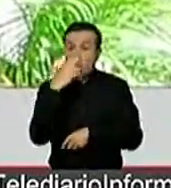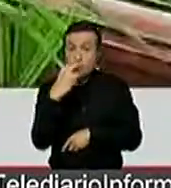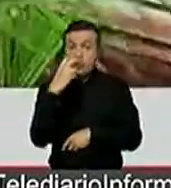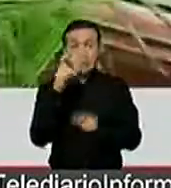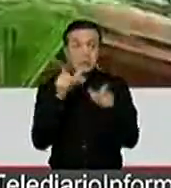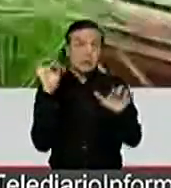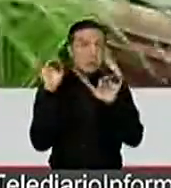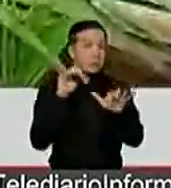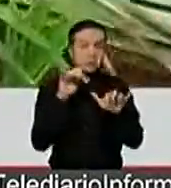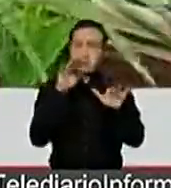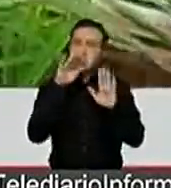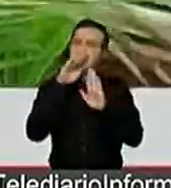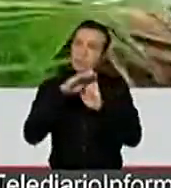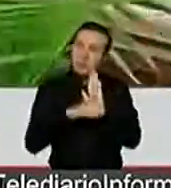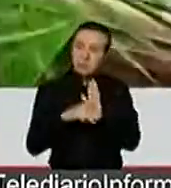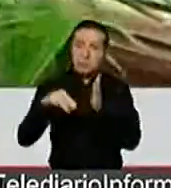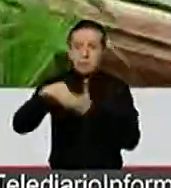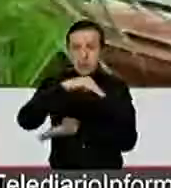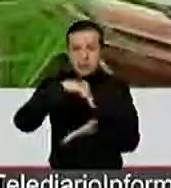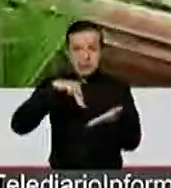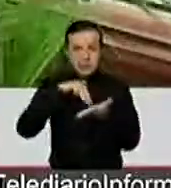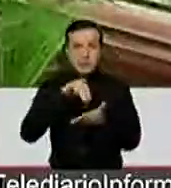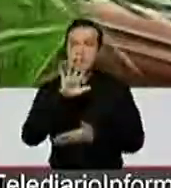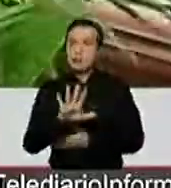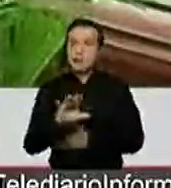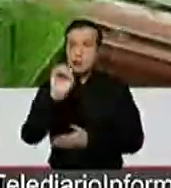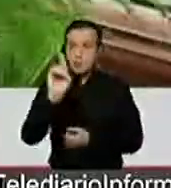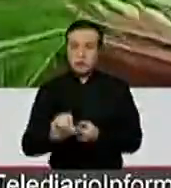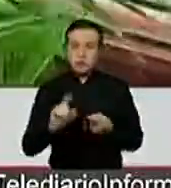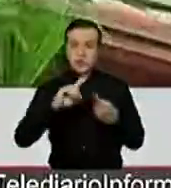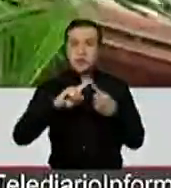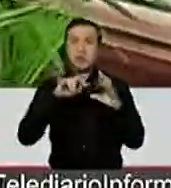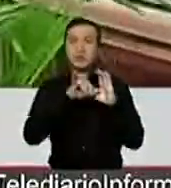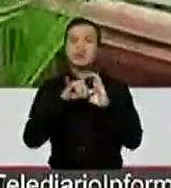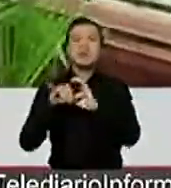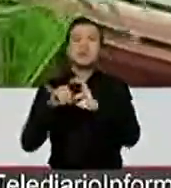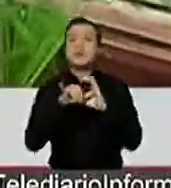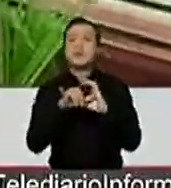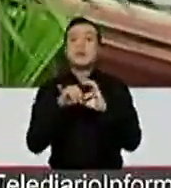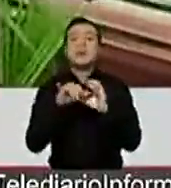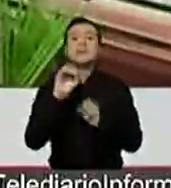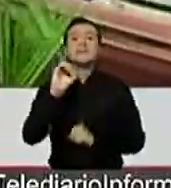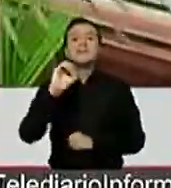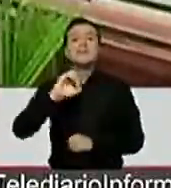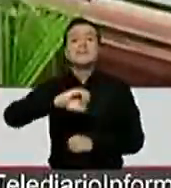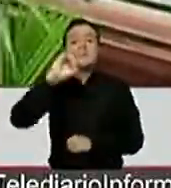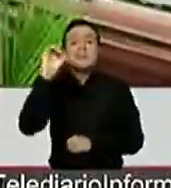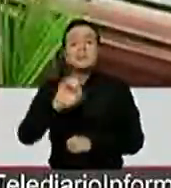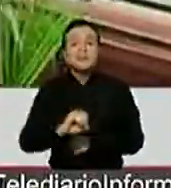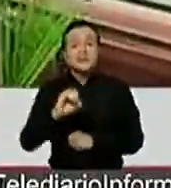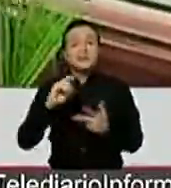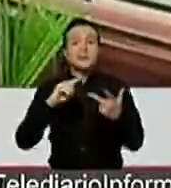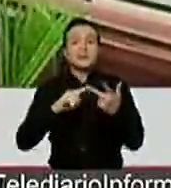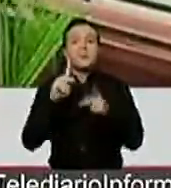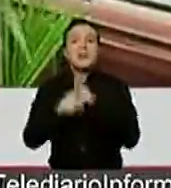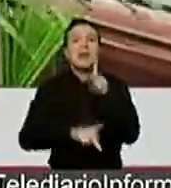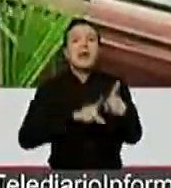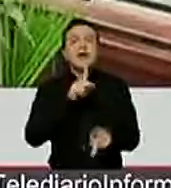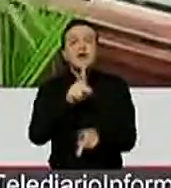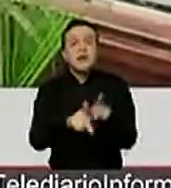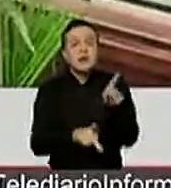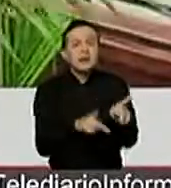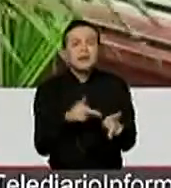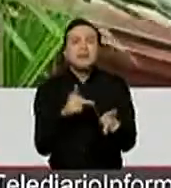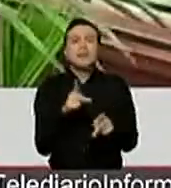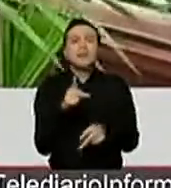disminuido. Manabí, 5%. Santa Elena, estamos al 0%. General Villamil Playas no llega